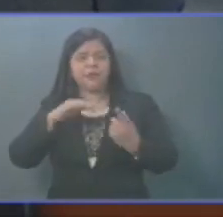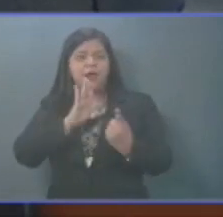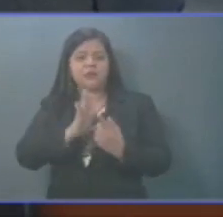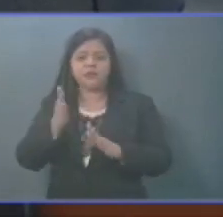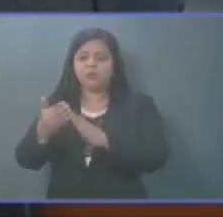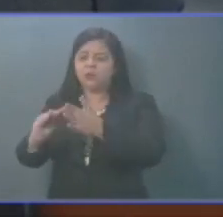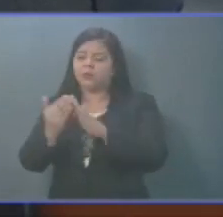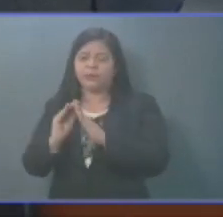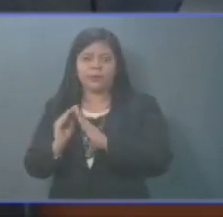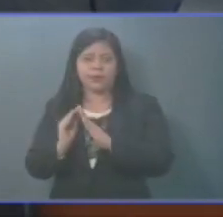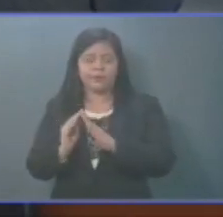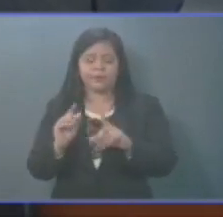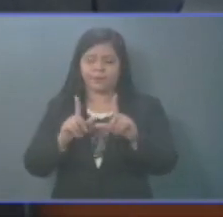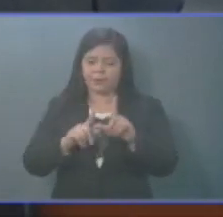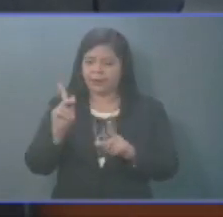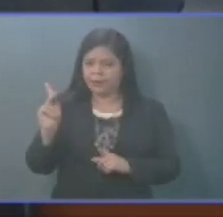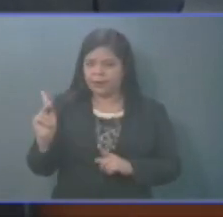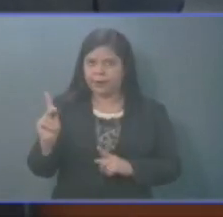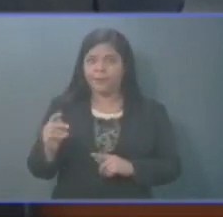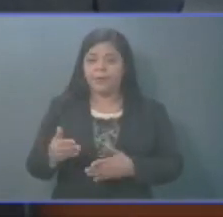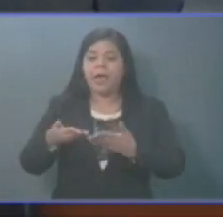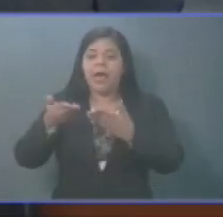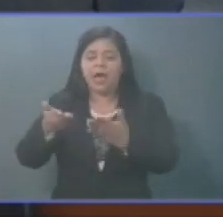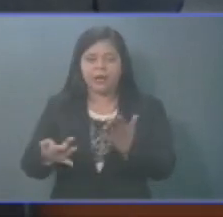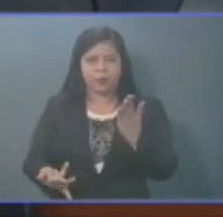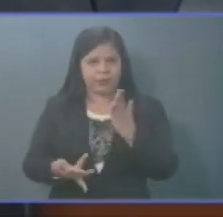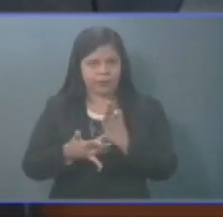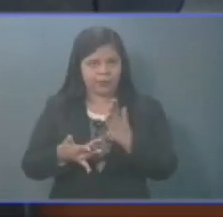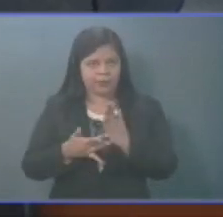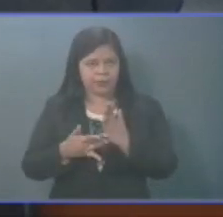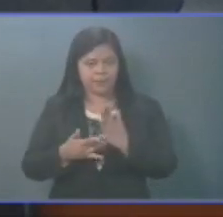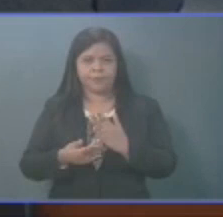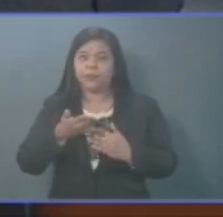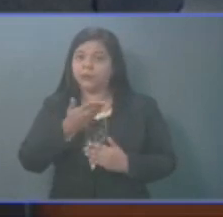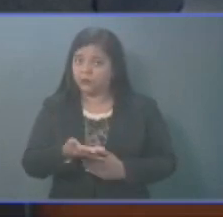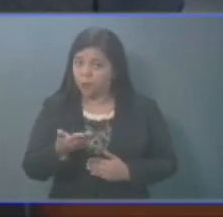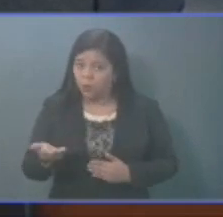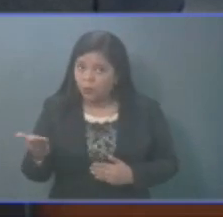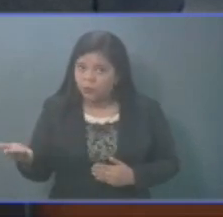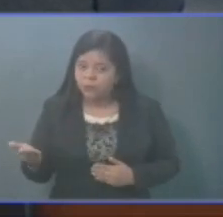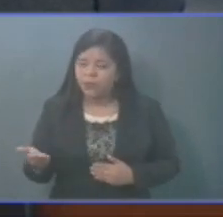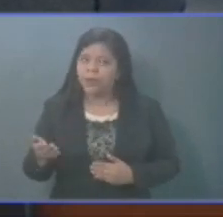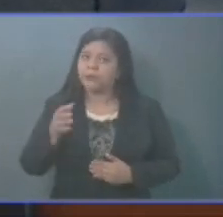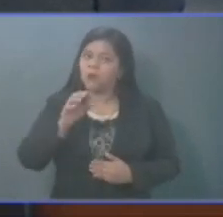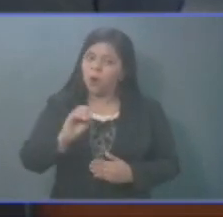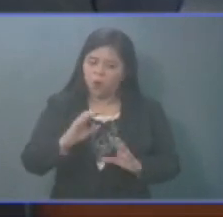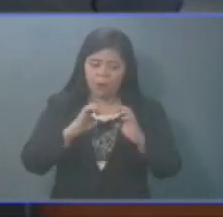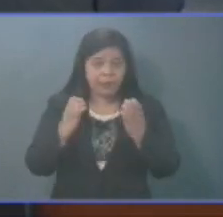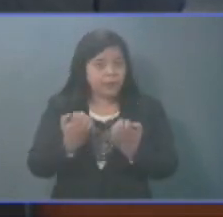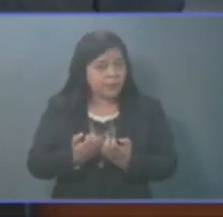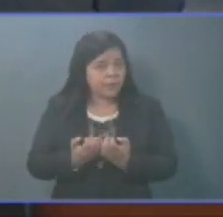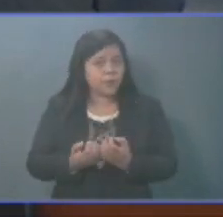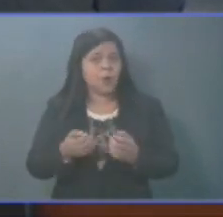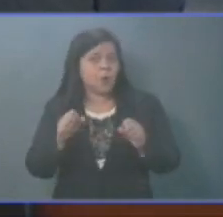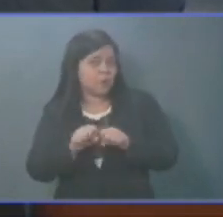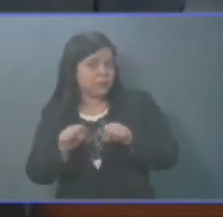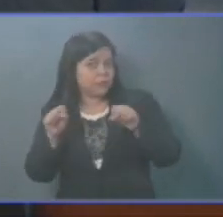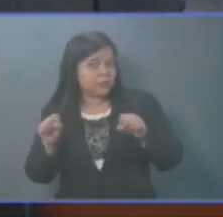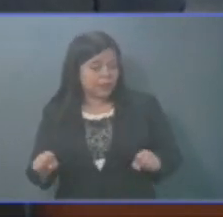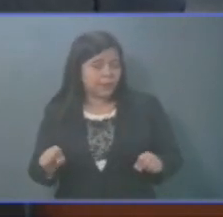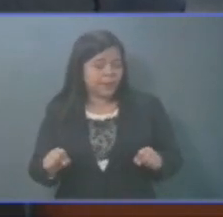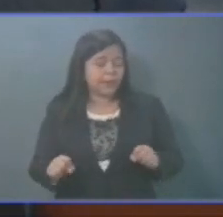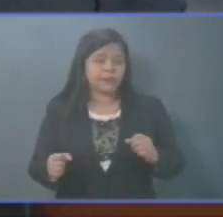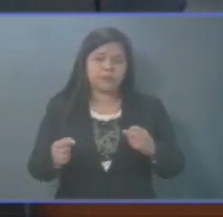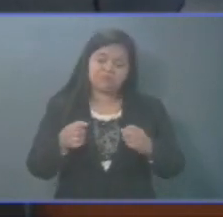comunidad. K. Ayudas técnicas. Son productos, instrumentos, equipos, sistemas, dispositivos